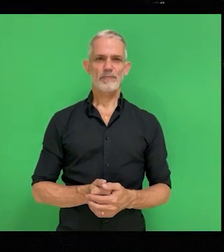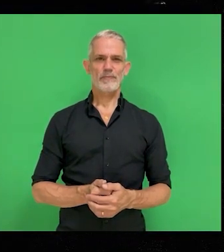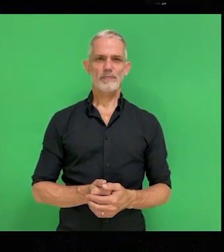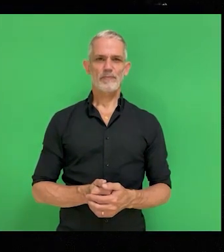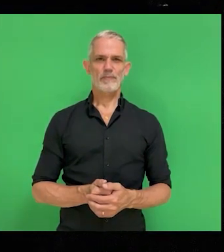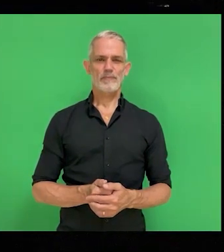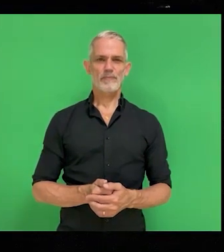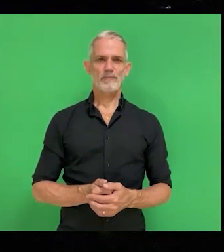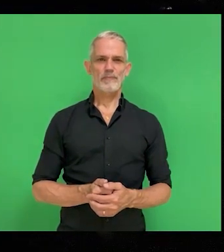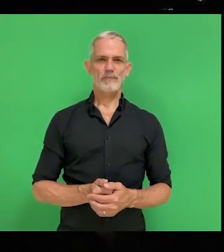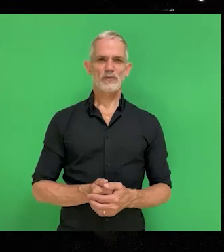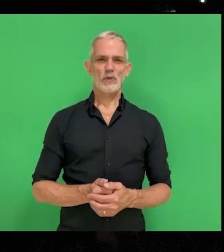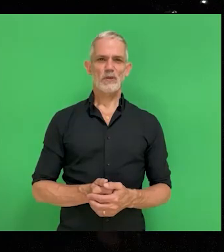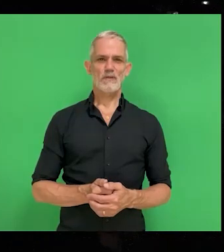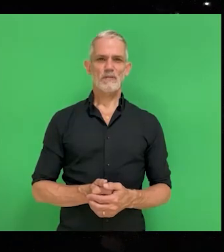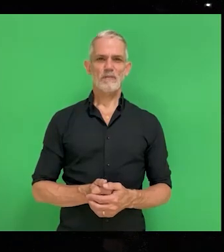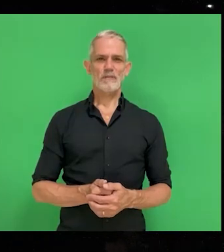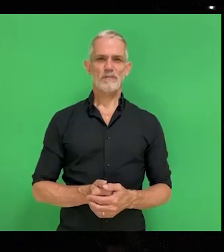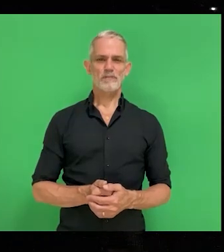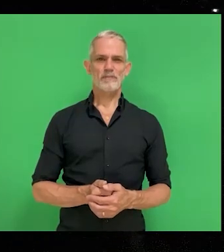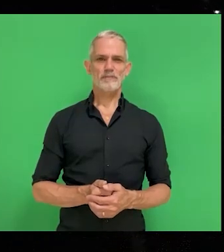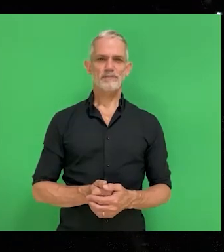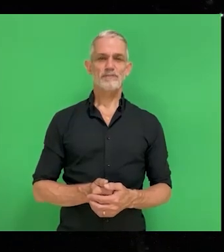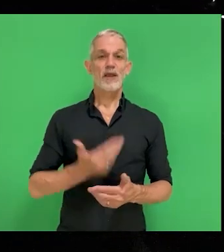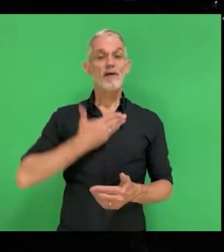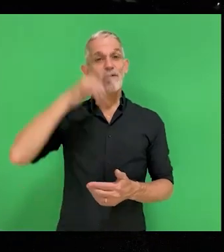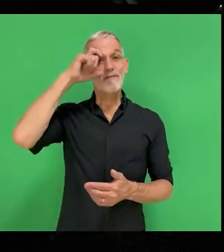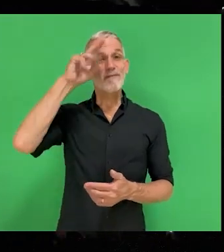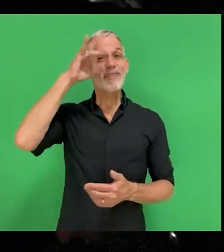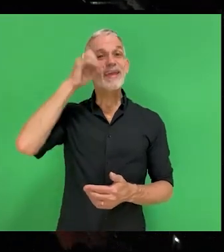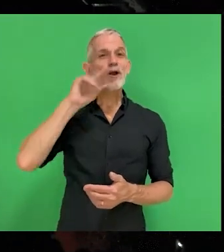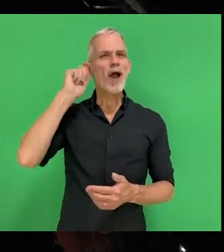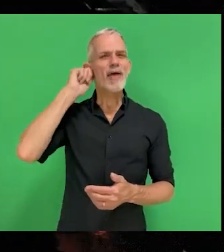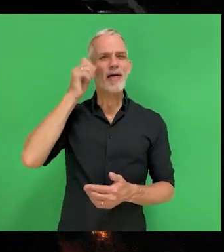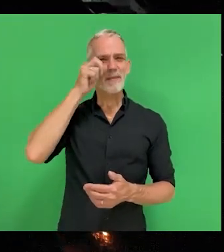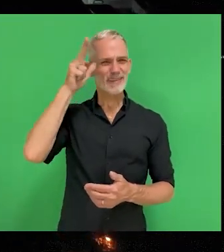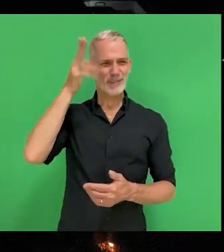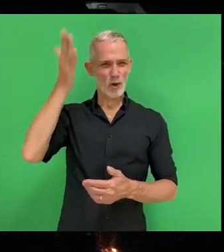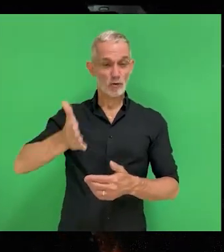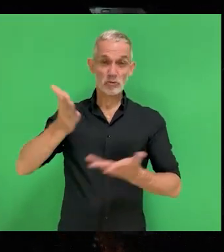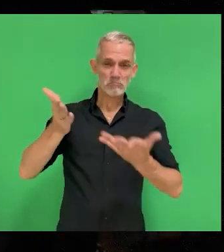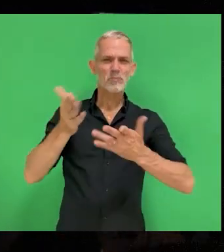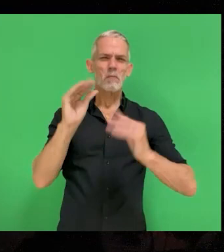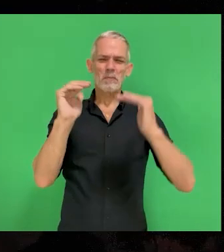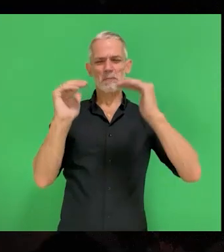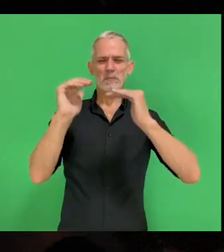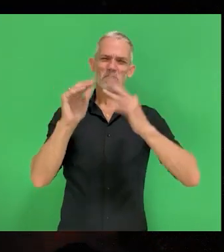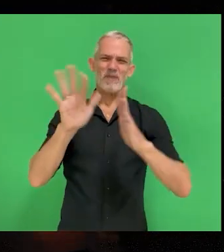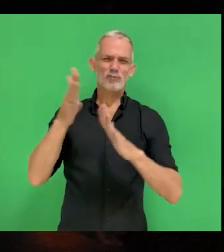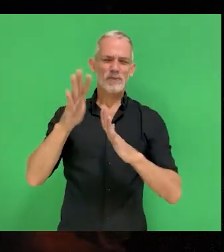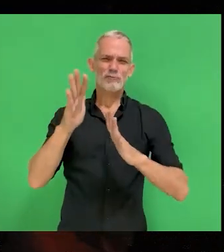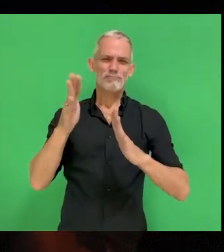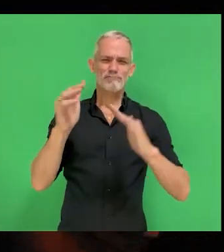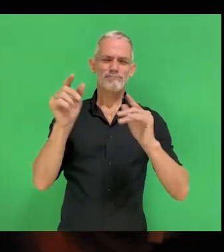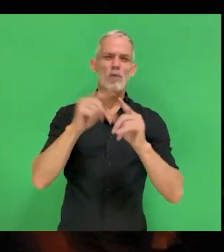libertad. Y firma Federico. Federico tenía 28 años, pocos más que la distancia temporal